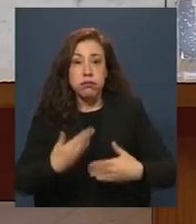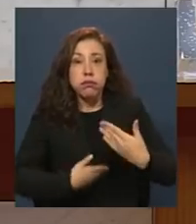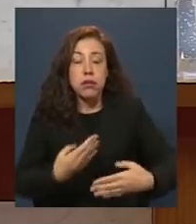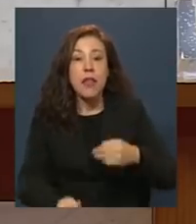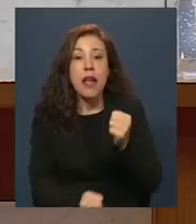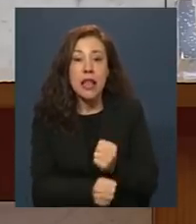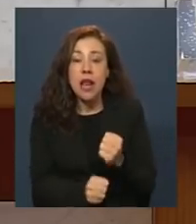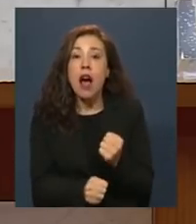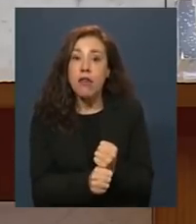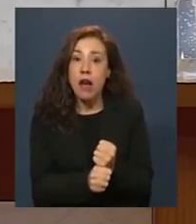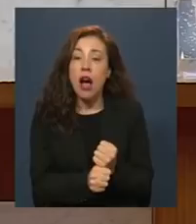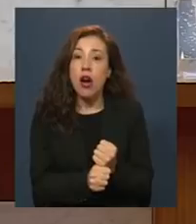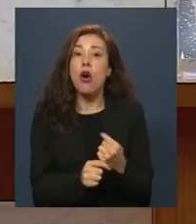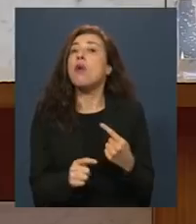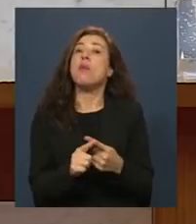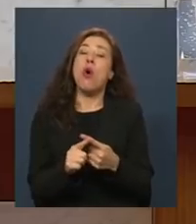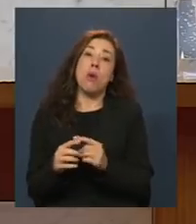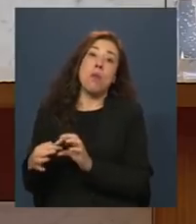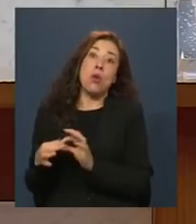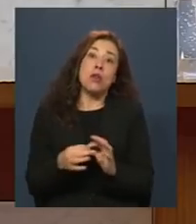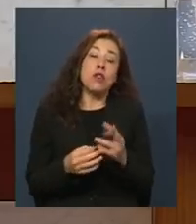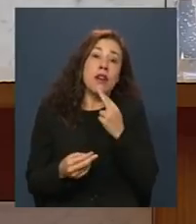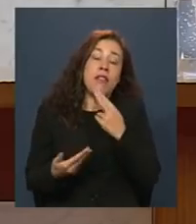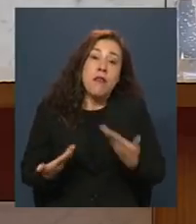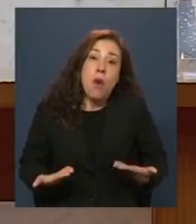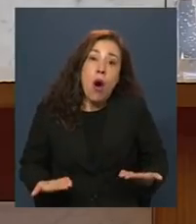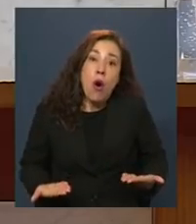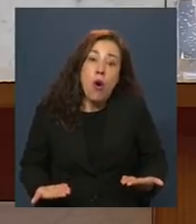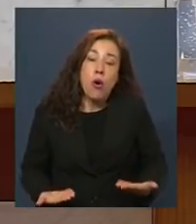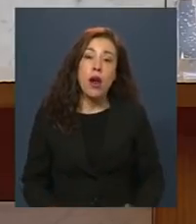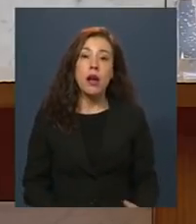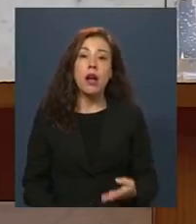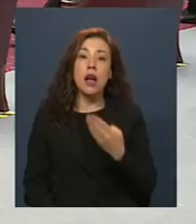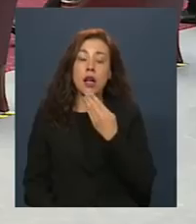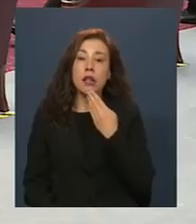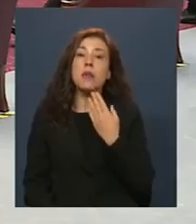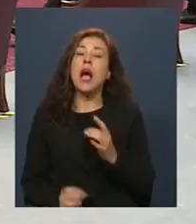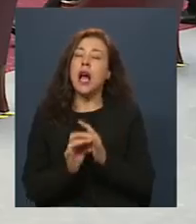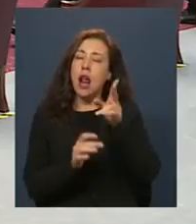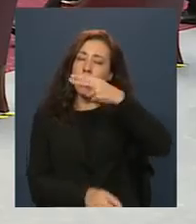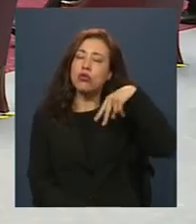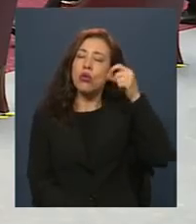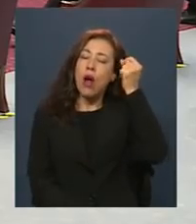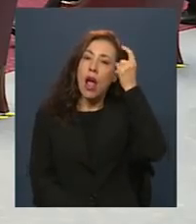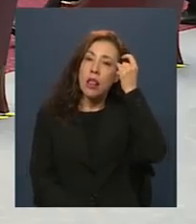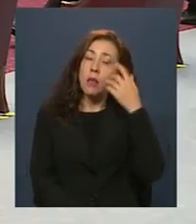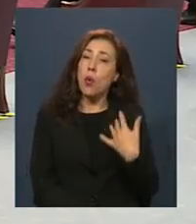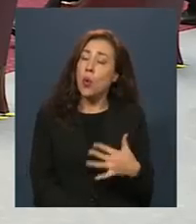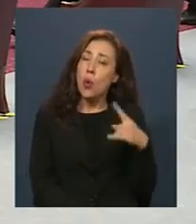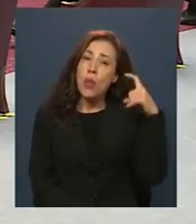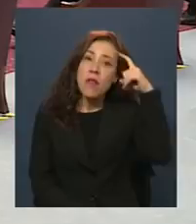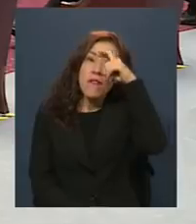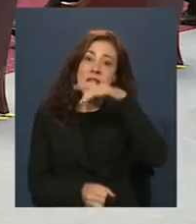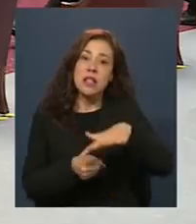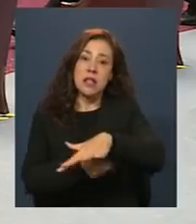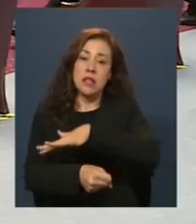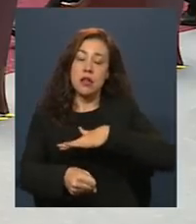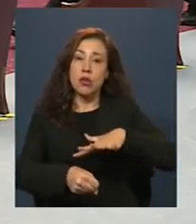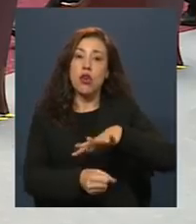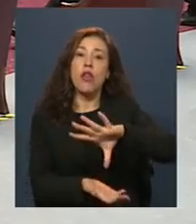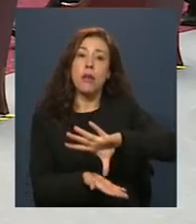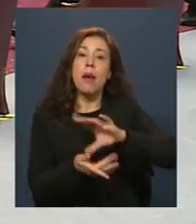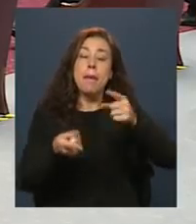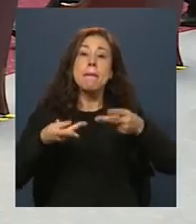trabajo impuesto tanto por las circunstancias que atravesamos como por la clara conciencia acerca de la grave situación del país